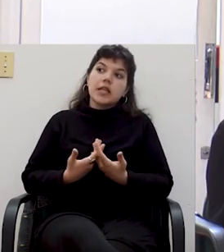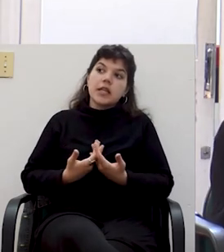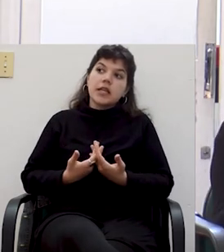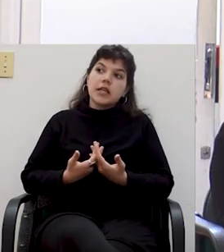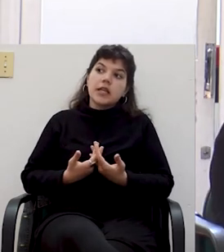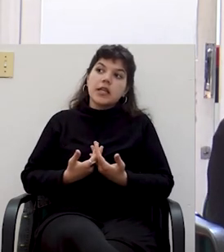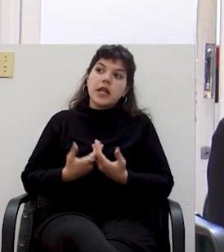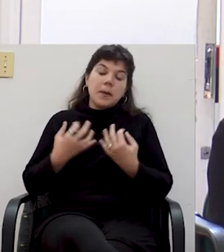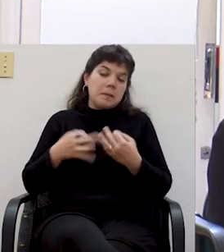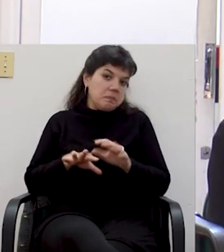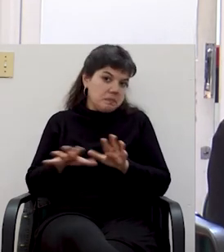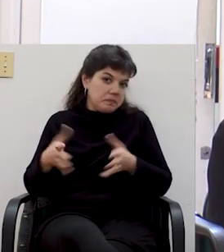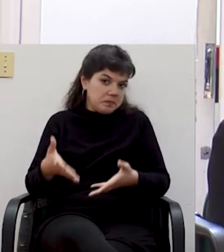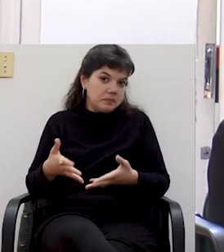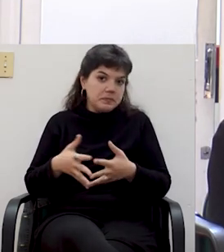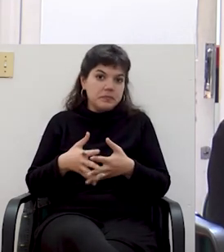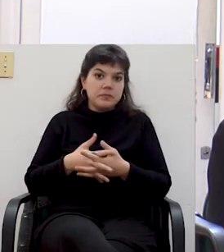bien, esto.